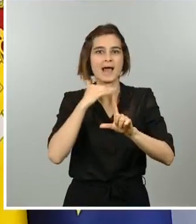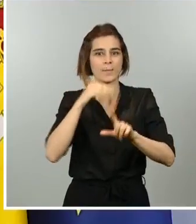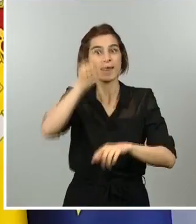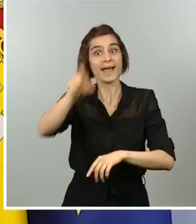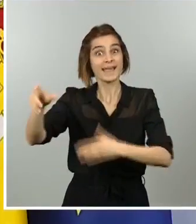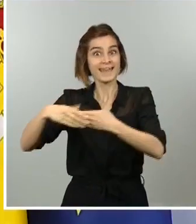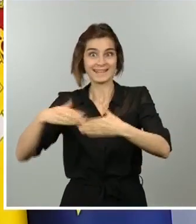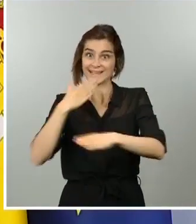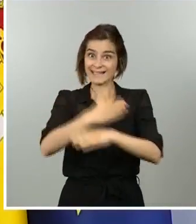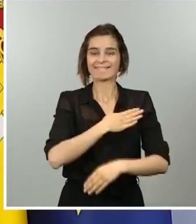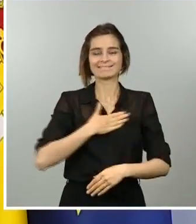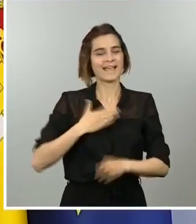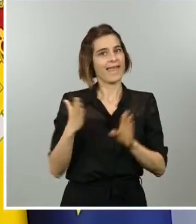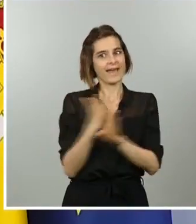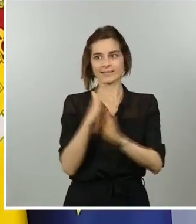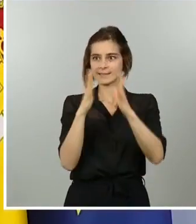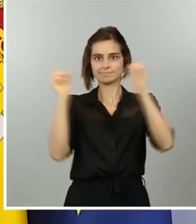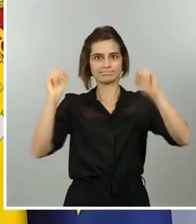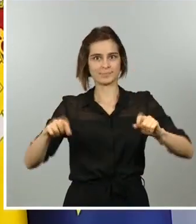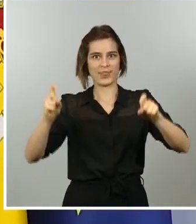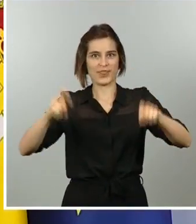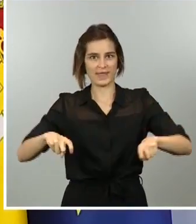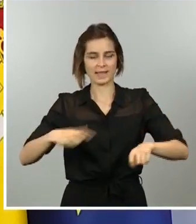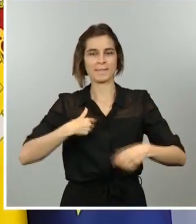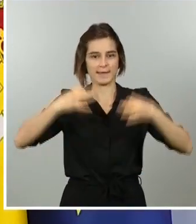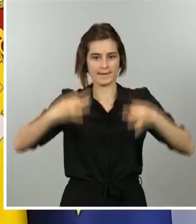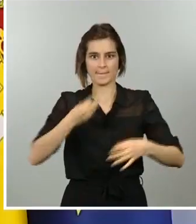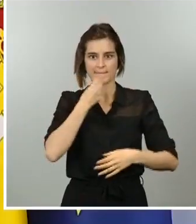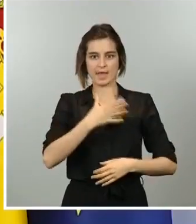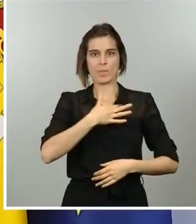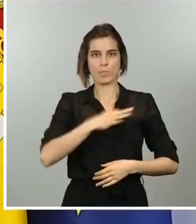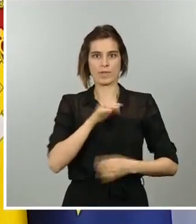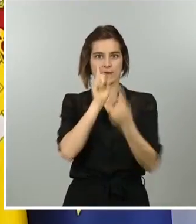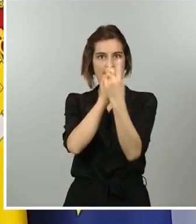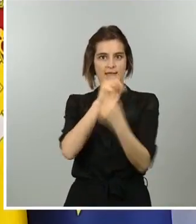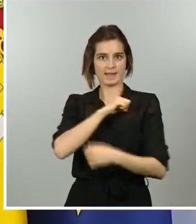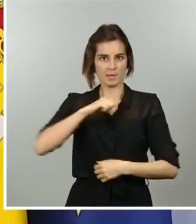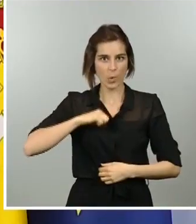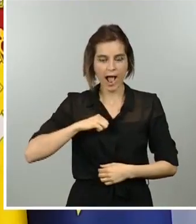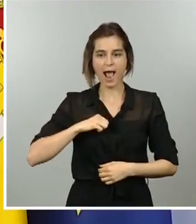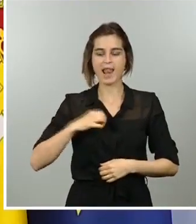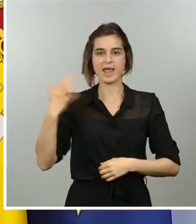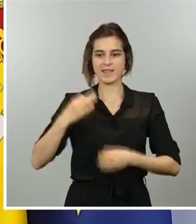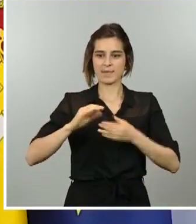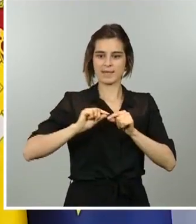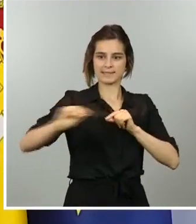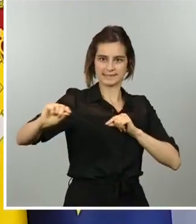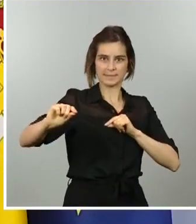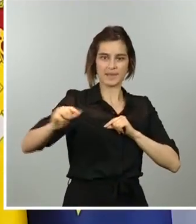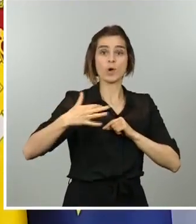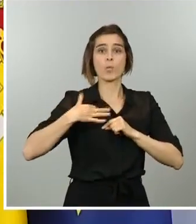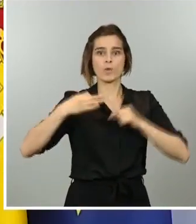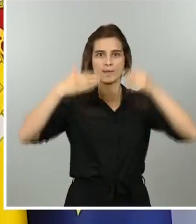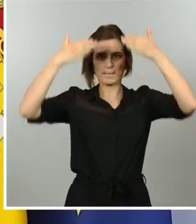garantizar una atención individualizada, con separación física vía mostrador y vía mamparas. Se tiene que